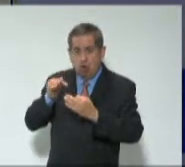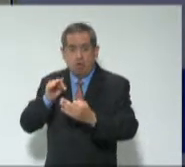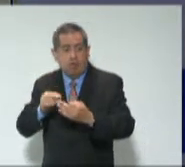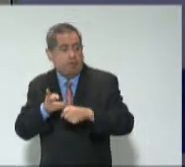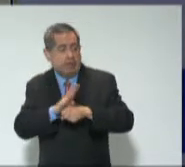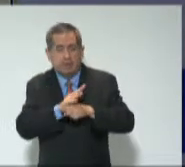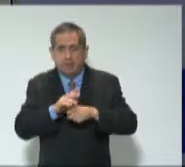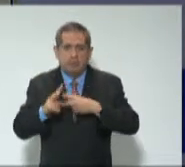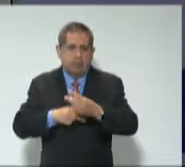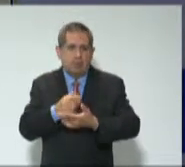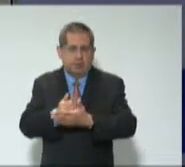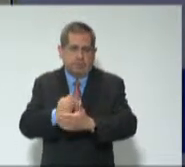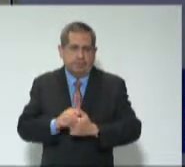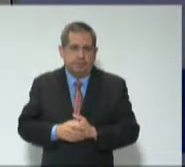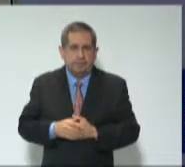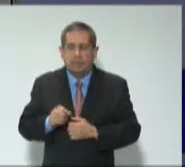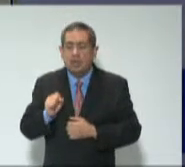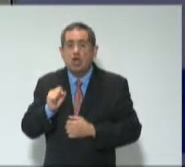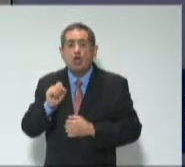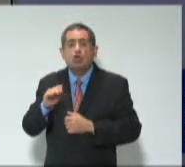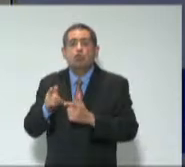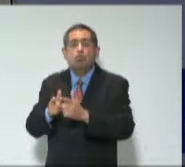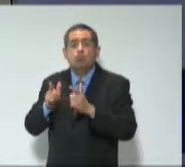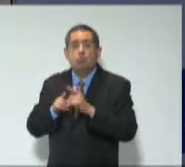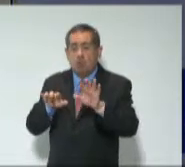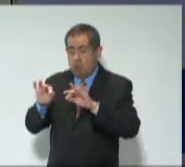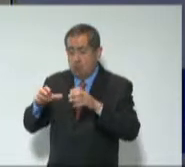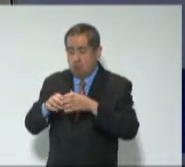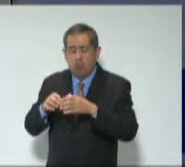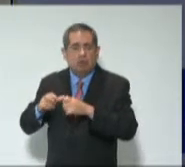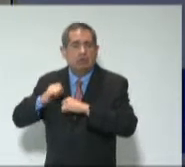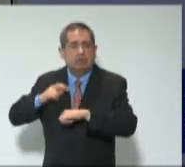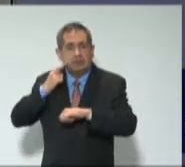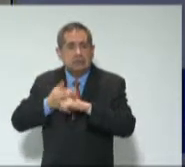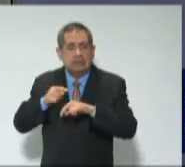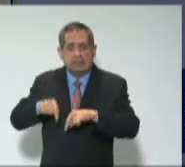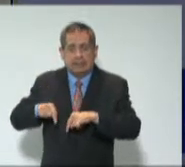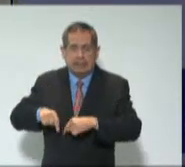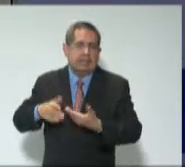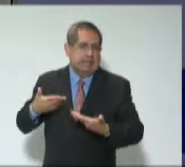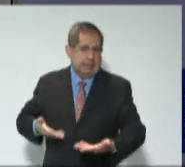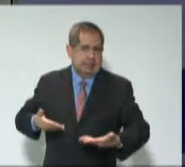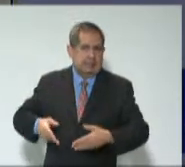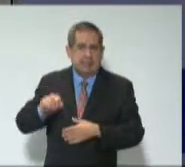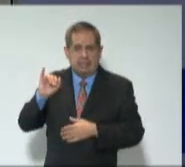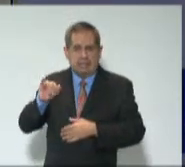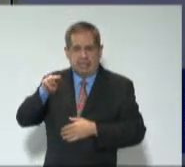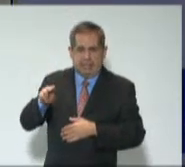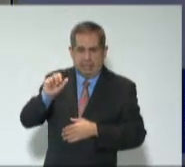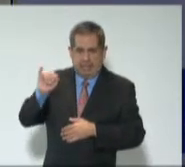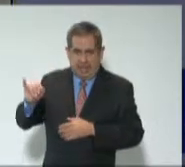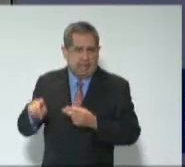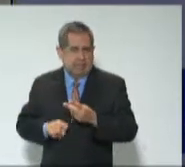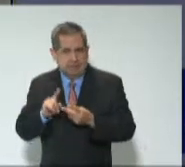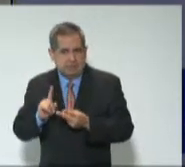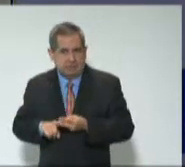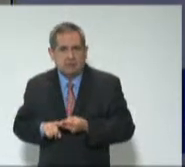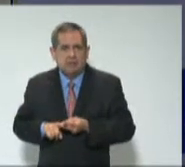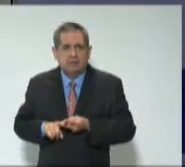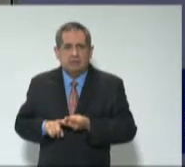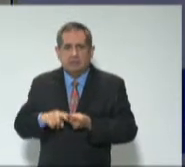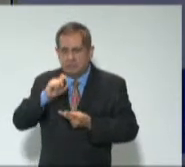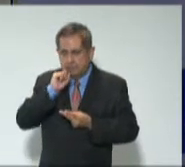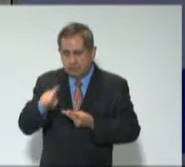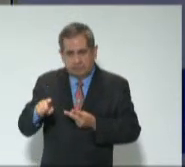pandemia el subgrupo de trabajo lo coordinamos este instituto Nacional de transparencia eh